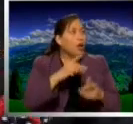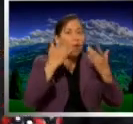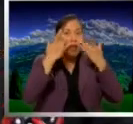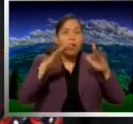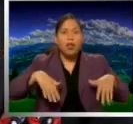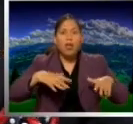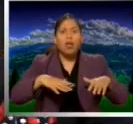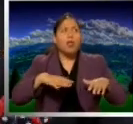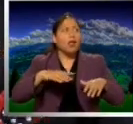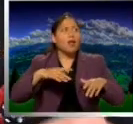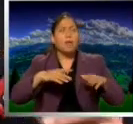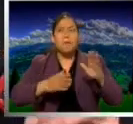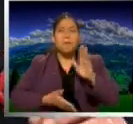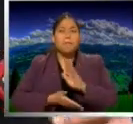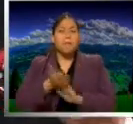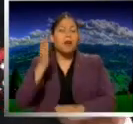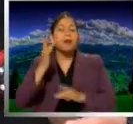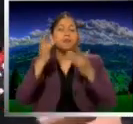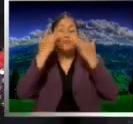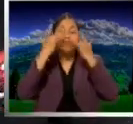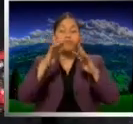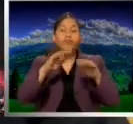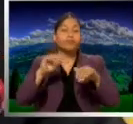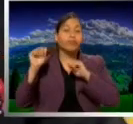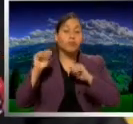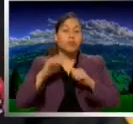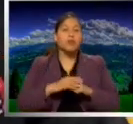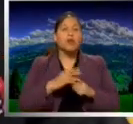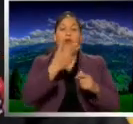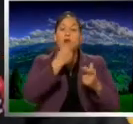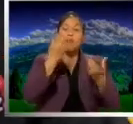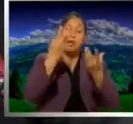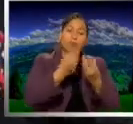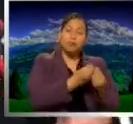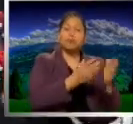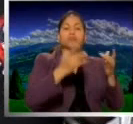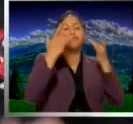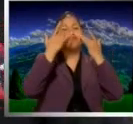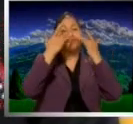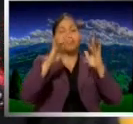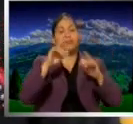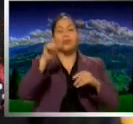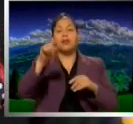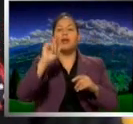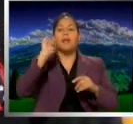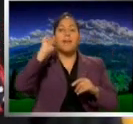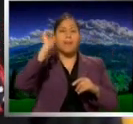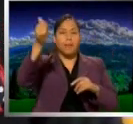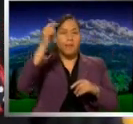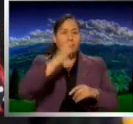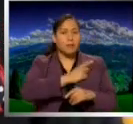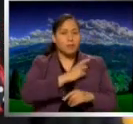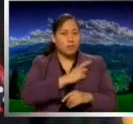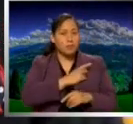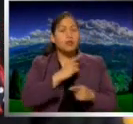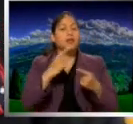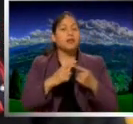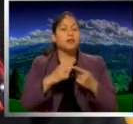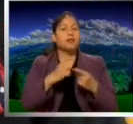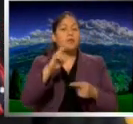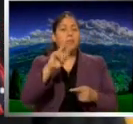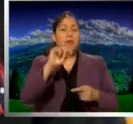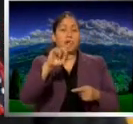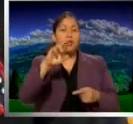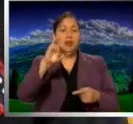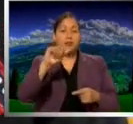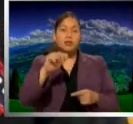que se retire, que se vaya, pero se fue con sus hombres. Entonces dejó ahí a merced de los estadounidenses a Valencia,